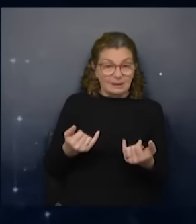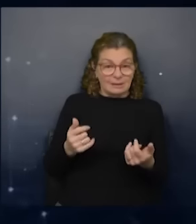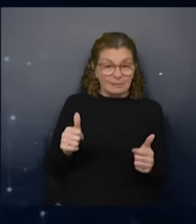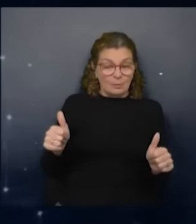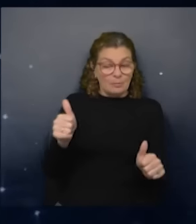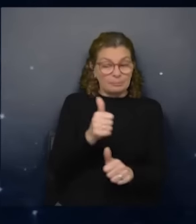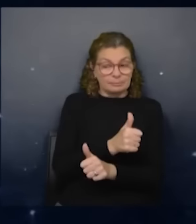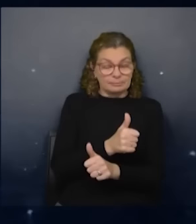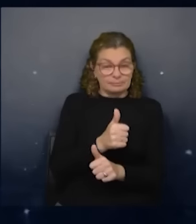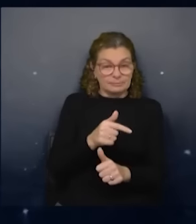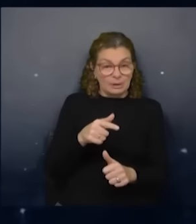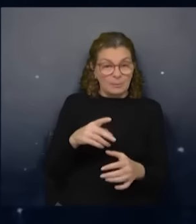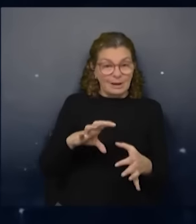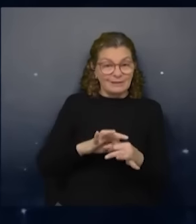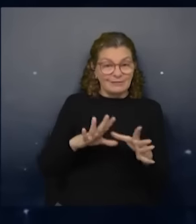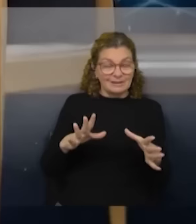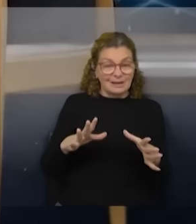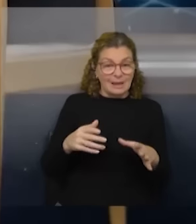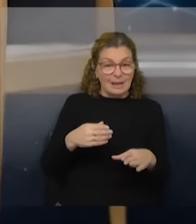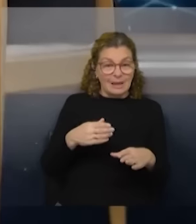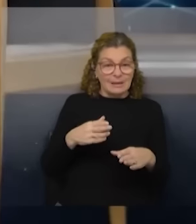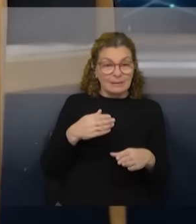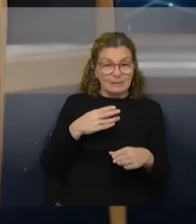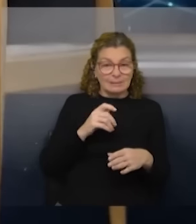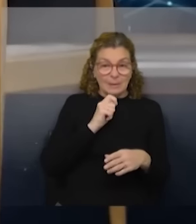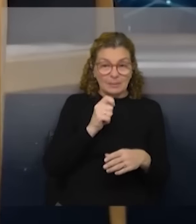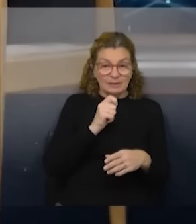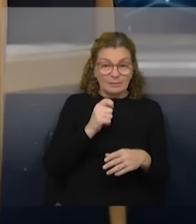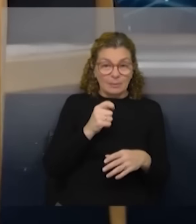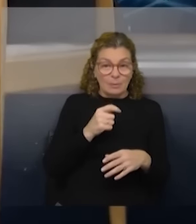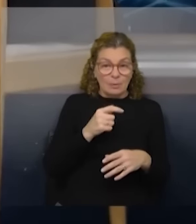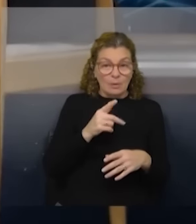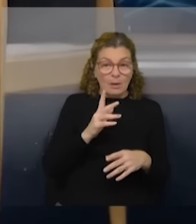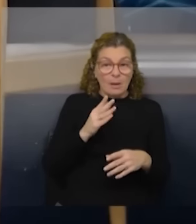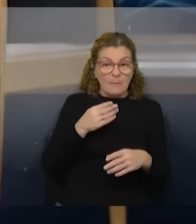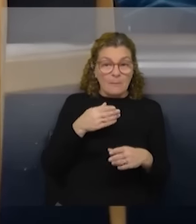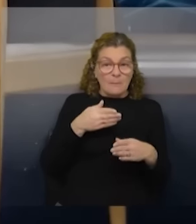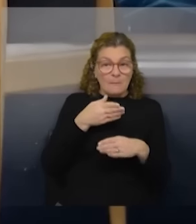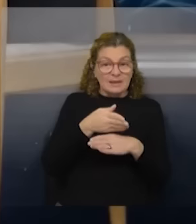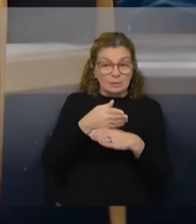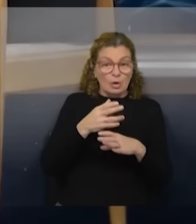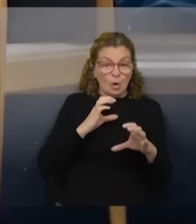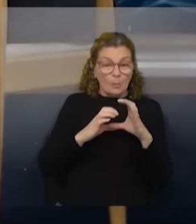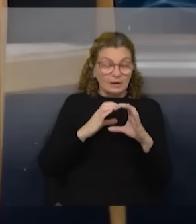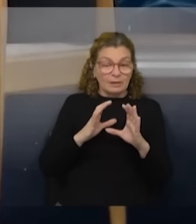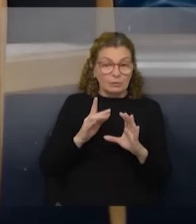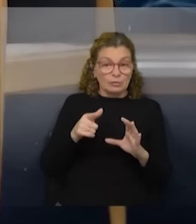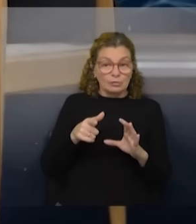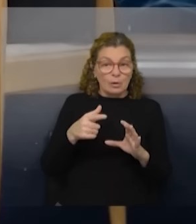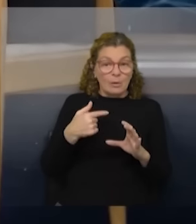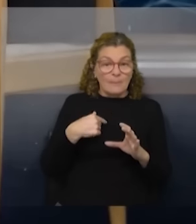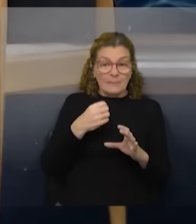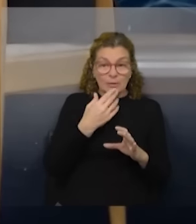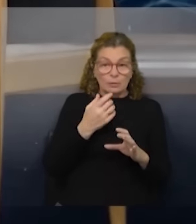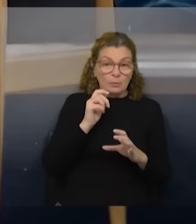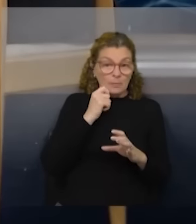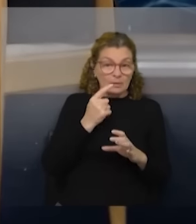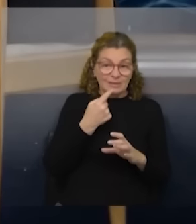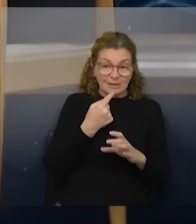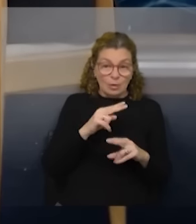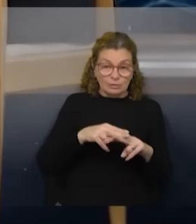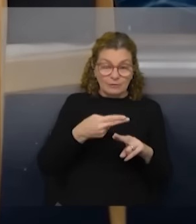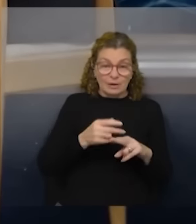aberración vinculada a la libertad de prensa era como un revu gatillado de los medios de comunicación prefiero esto no me gusta reitero